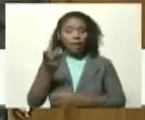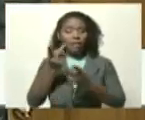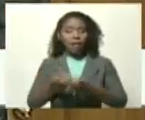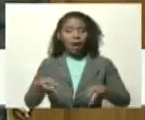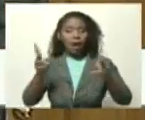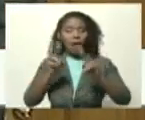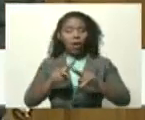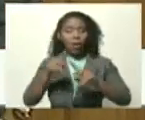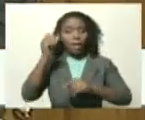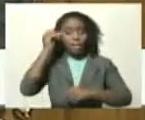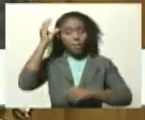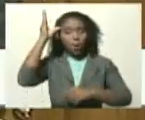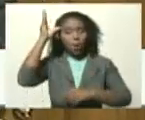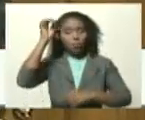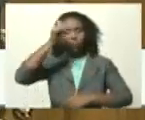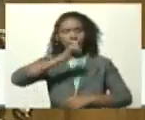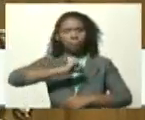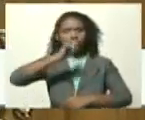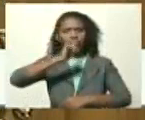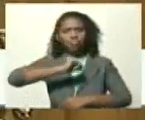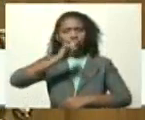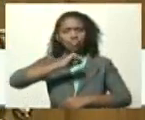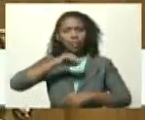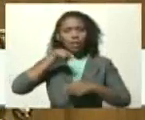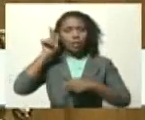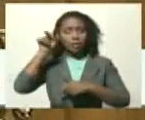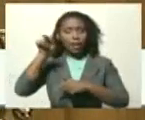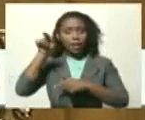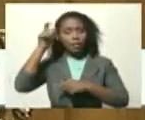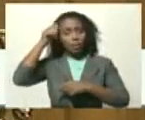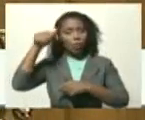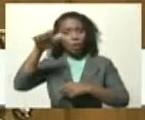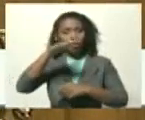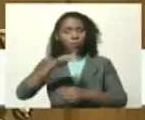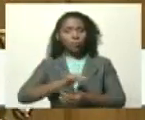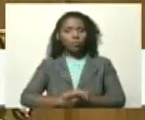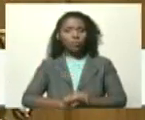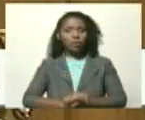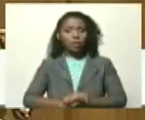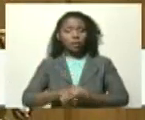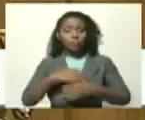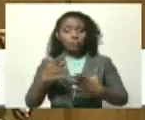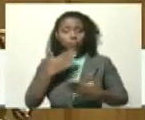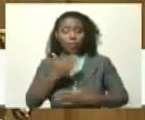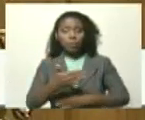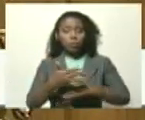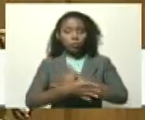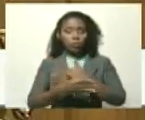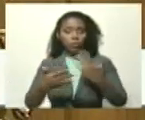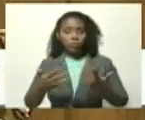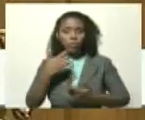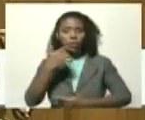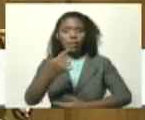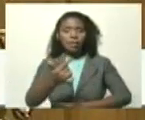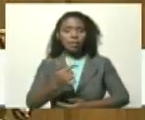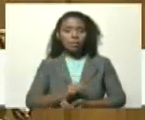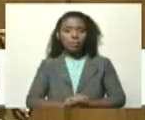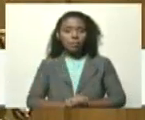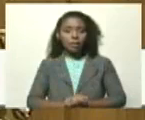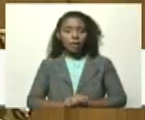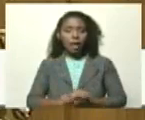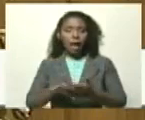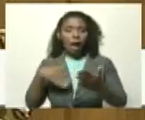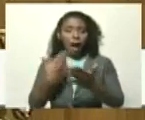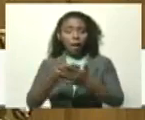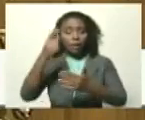valentía y la capacidad de resistencia de este pueblo es lo que nos permite decir al día de